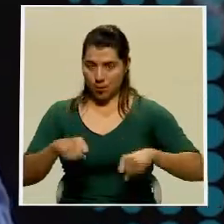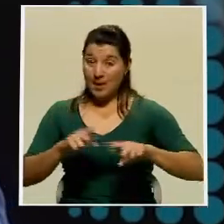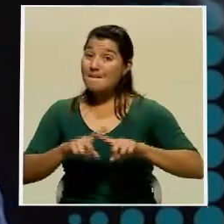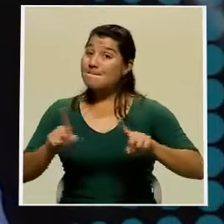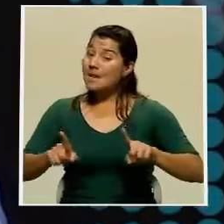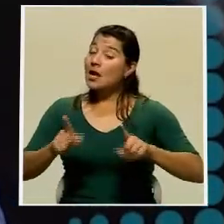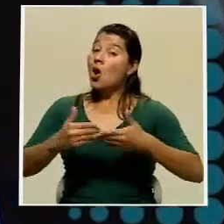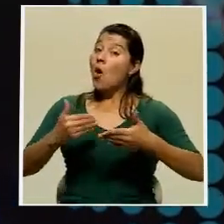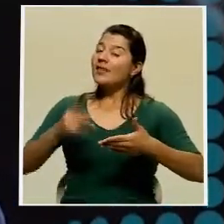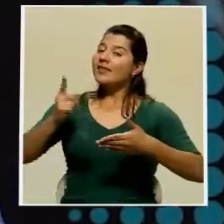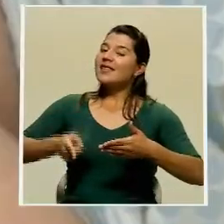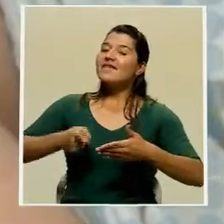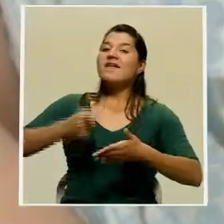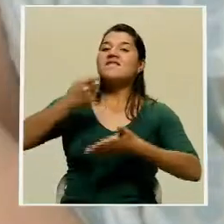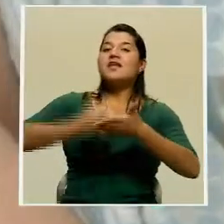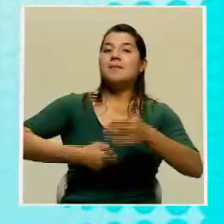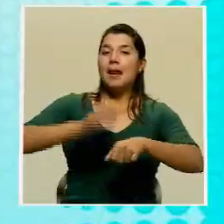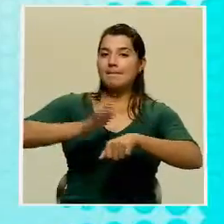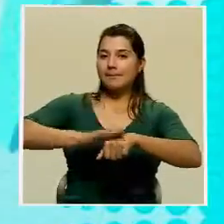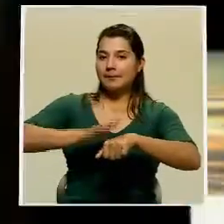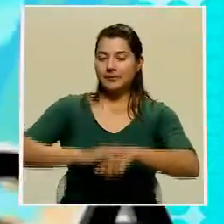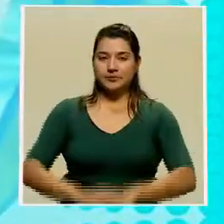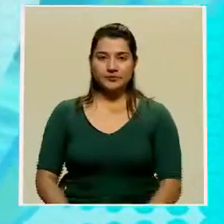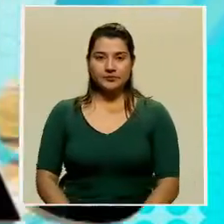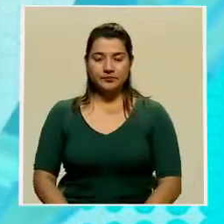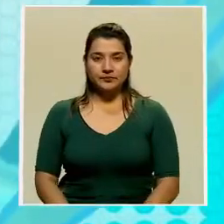cuando firmen un consentimiento informado.